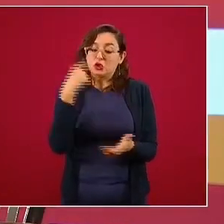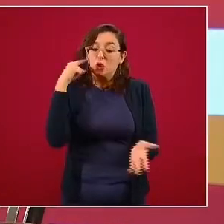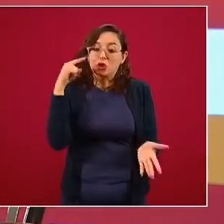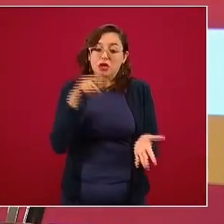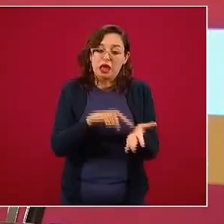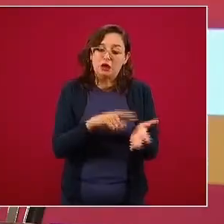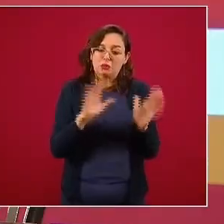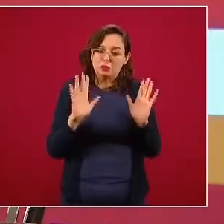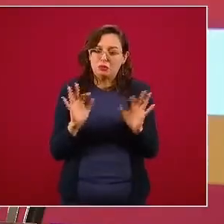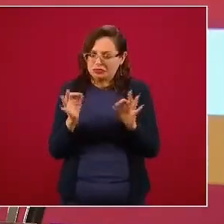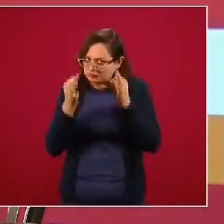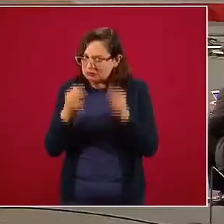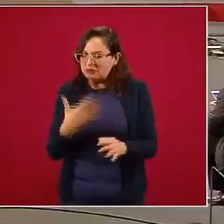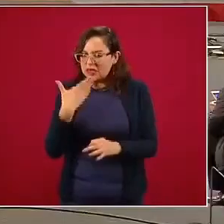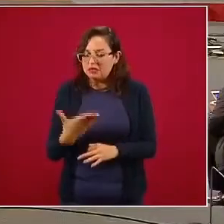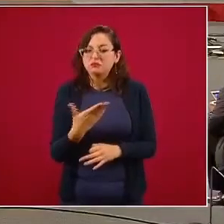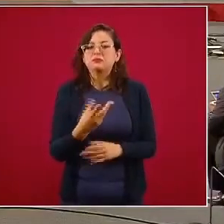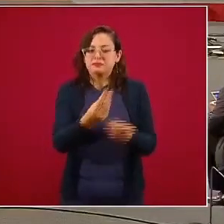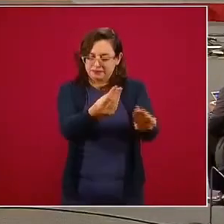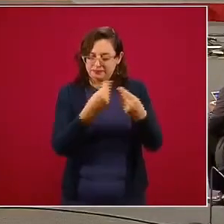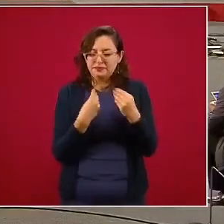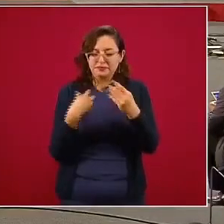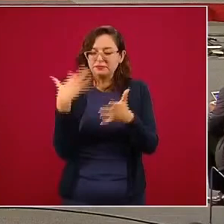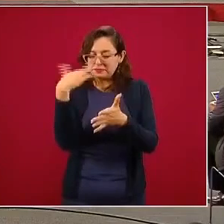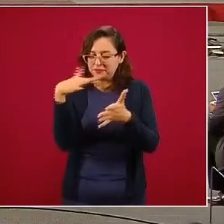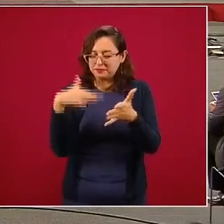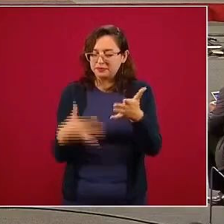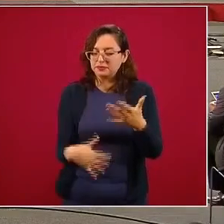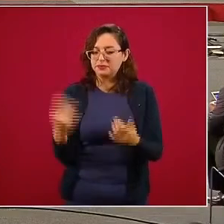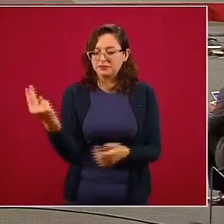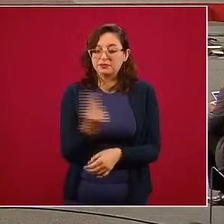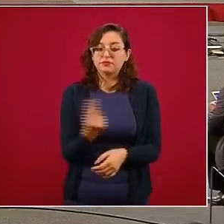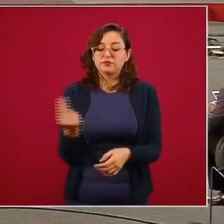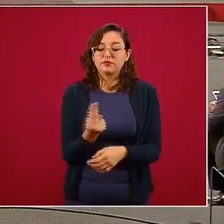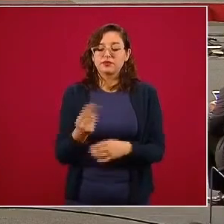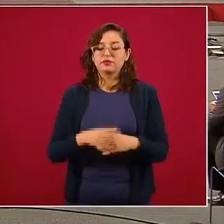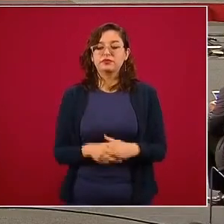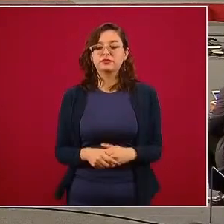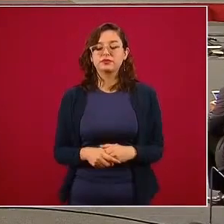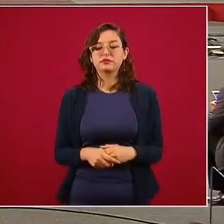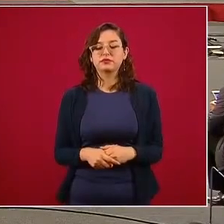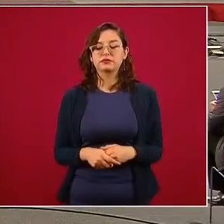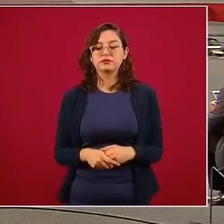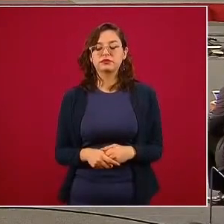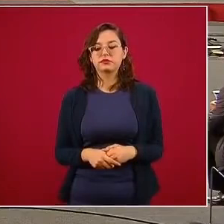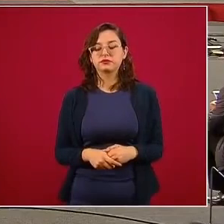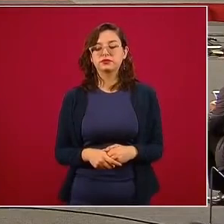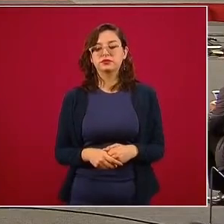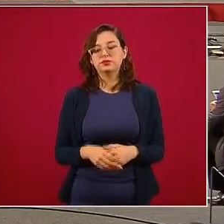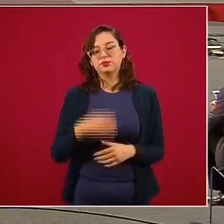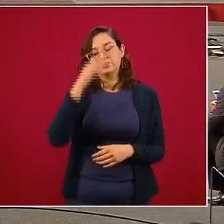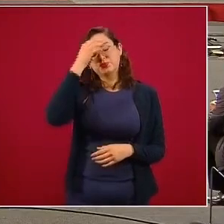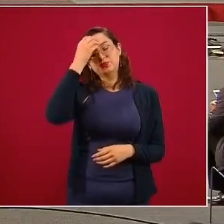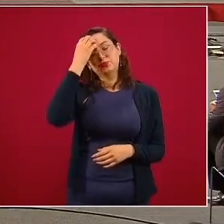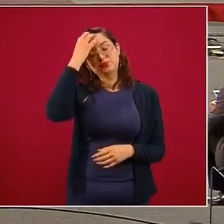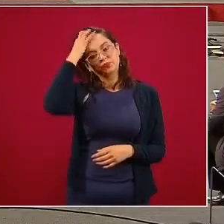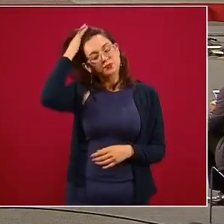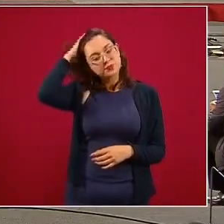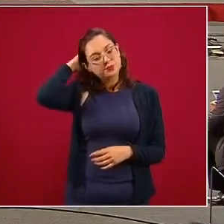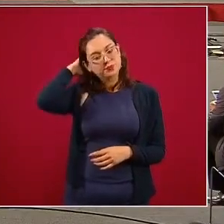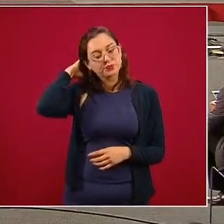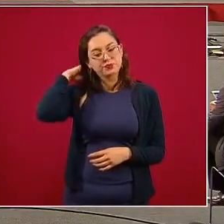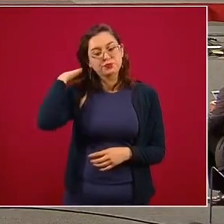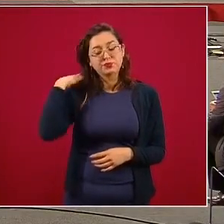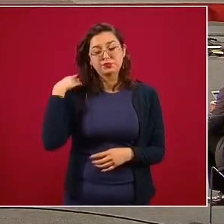publicaciones, podríamos revisarla. Pero el punto es, de cuando en cuando se ha hecho series